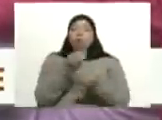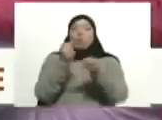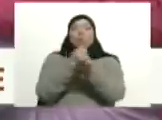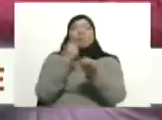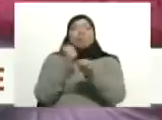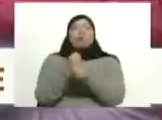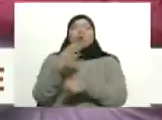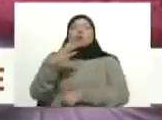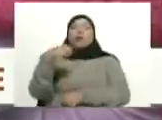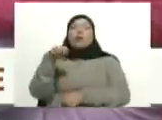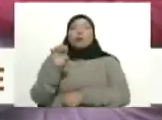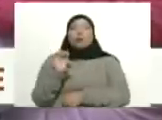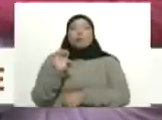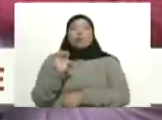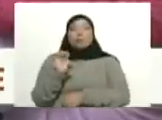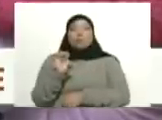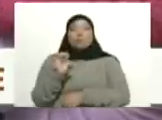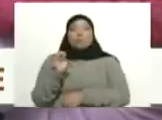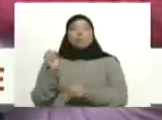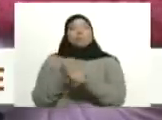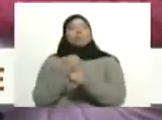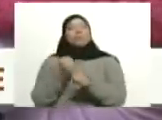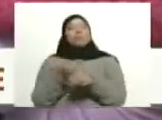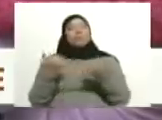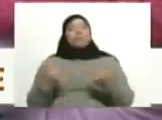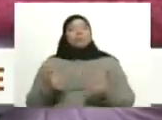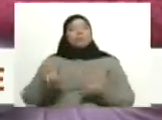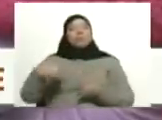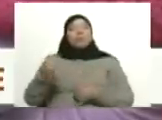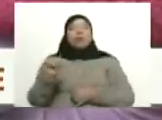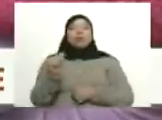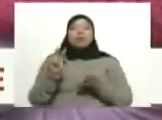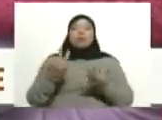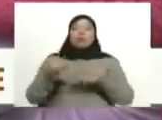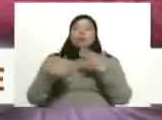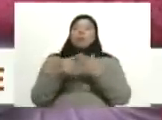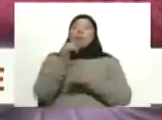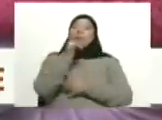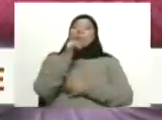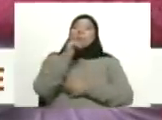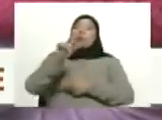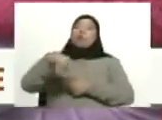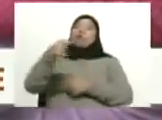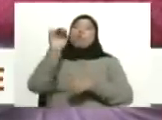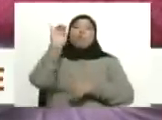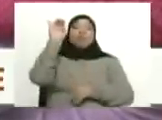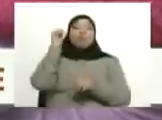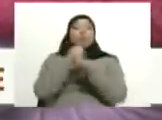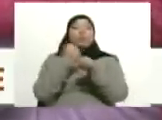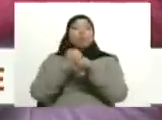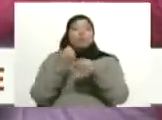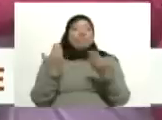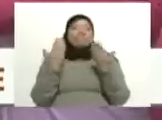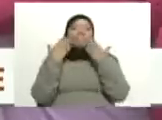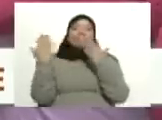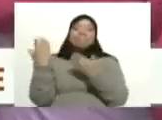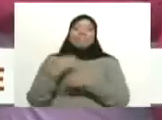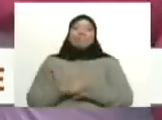Nacional Electoral tendrá para las vicisitudes que tendrá, para los desafíos que se presentarán en el